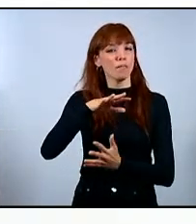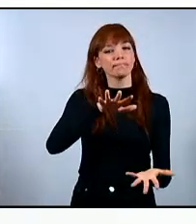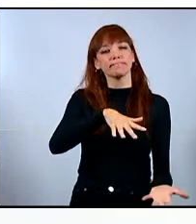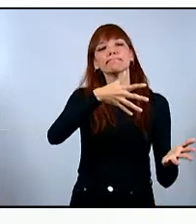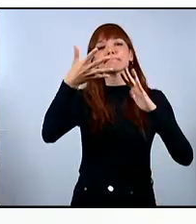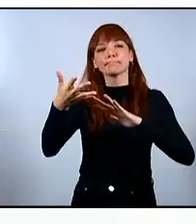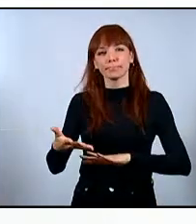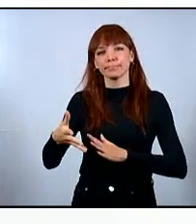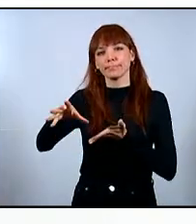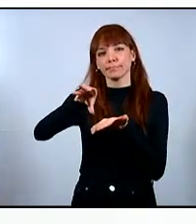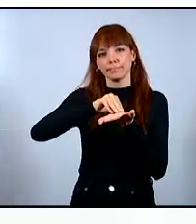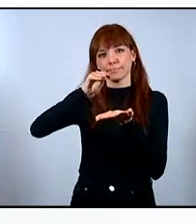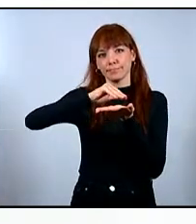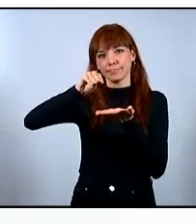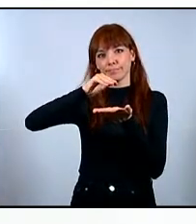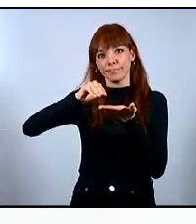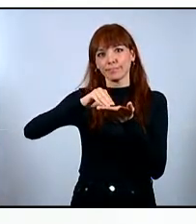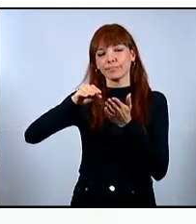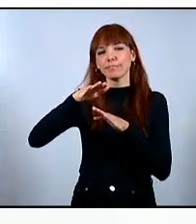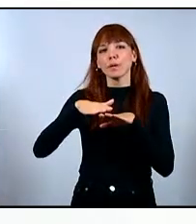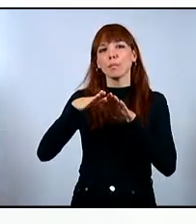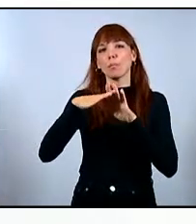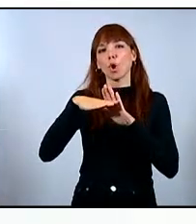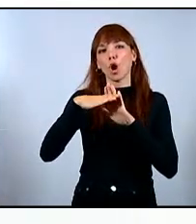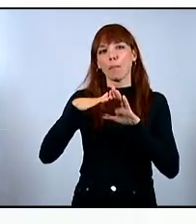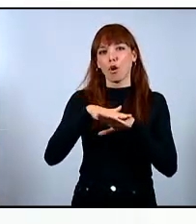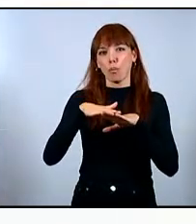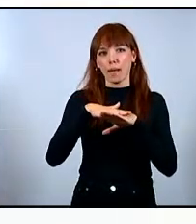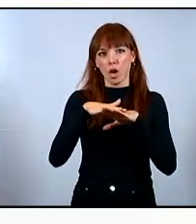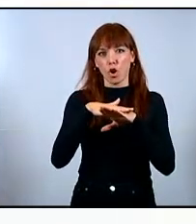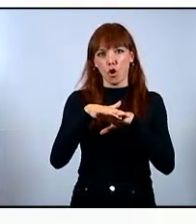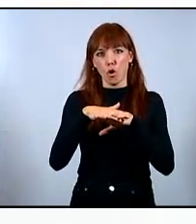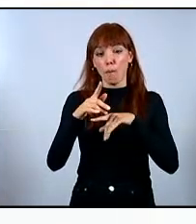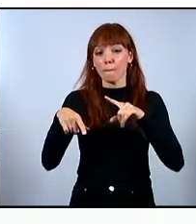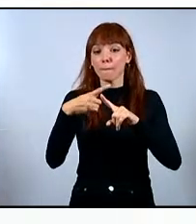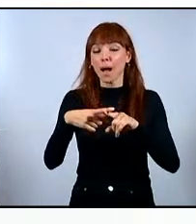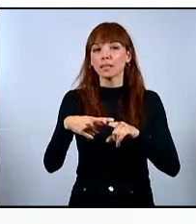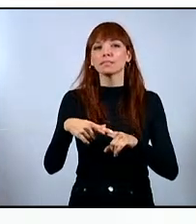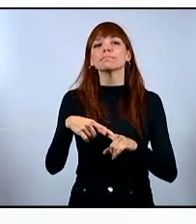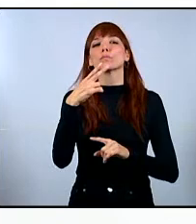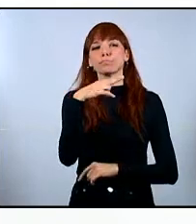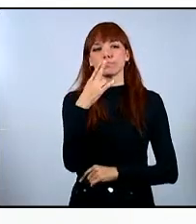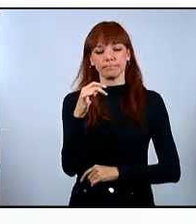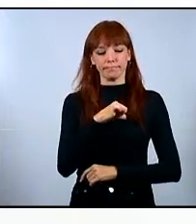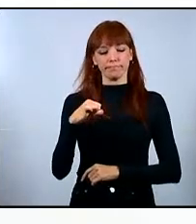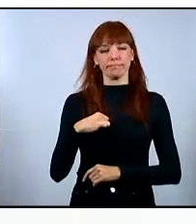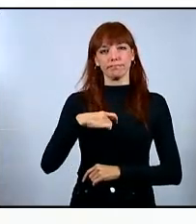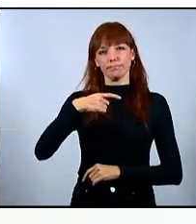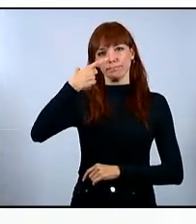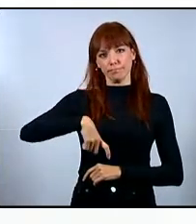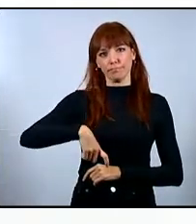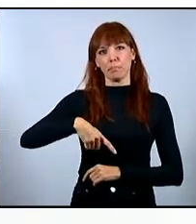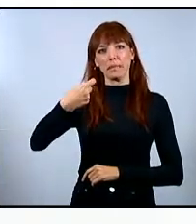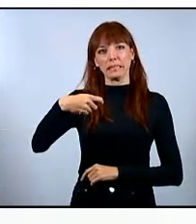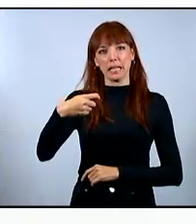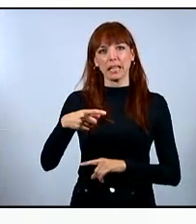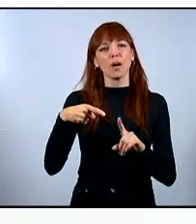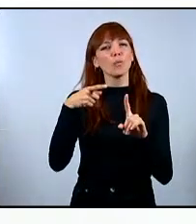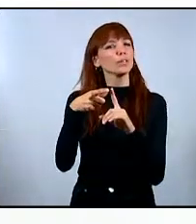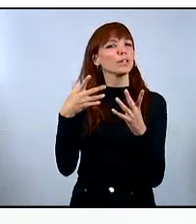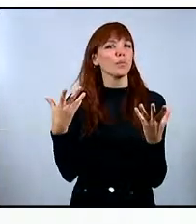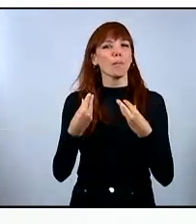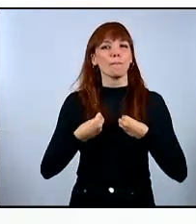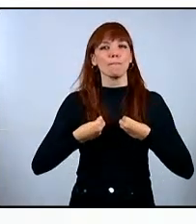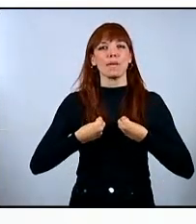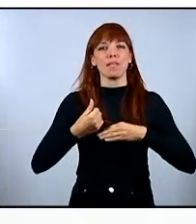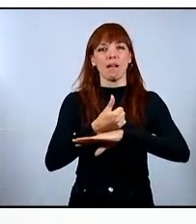de Gobierno y para mí, como presidenta de la Junta, en un compromiso personal para mejorar la vida de los extremeños. De todas